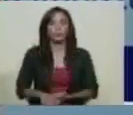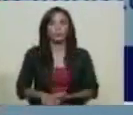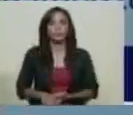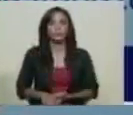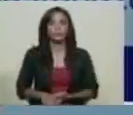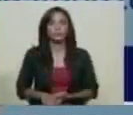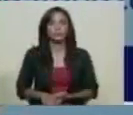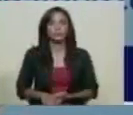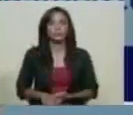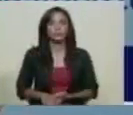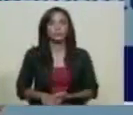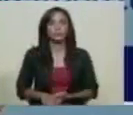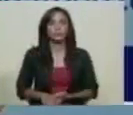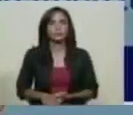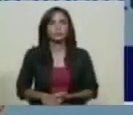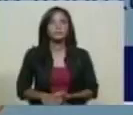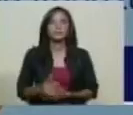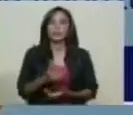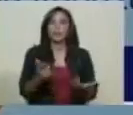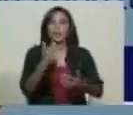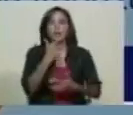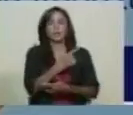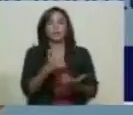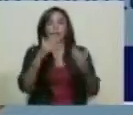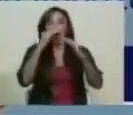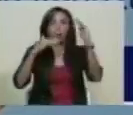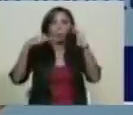Socialista Unido de Venezuela, que nos han dicho el partido de los adultos,